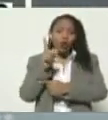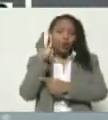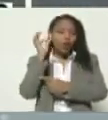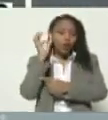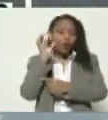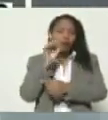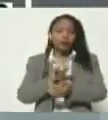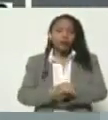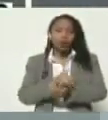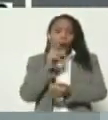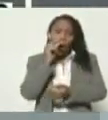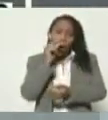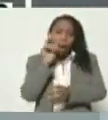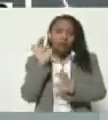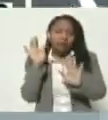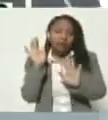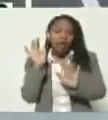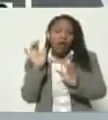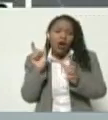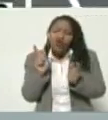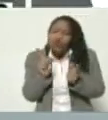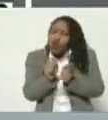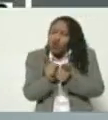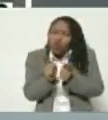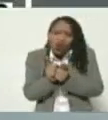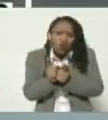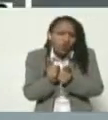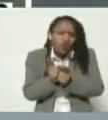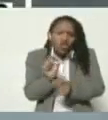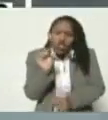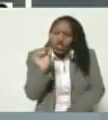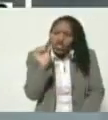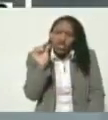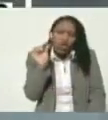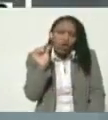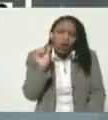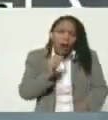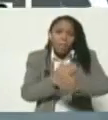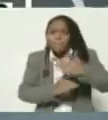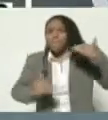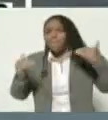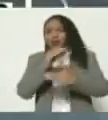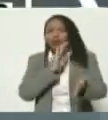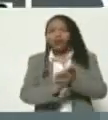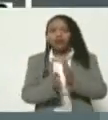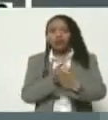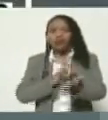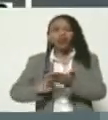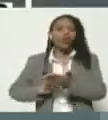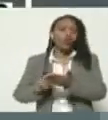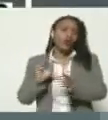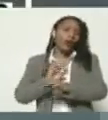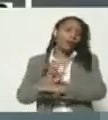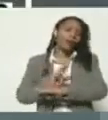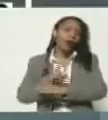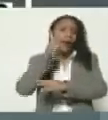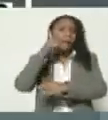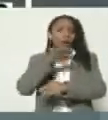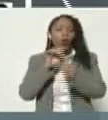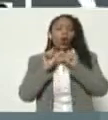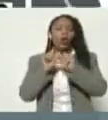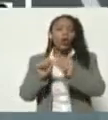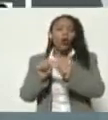precandidata. Pequeño, pequeño, superado de inmediato. Y el pueblo siguió en